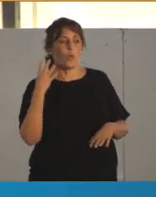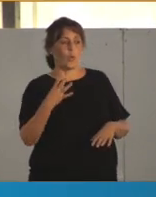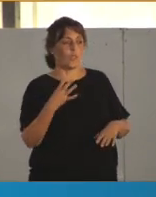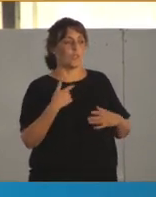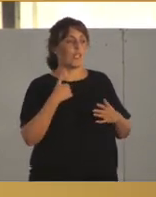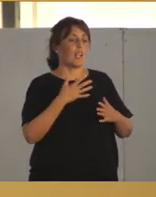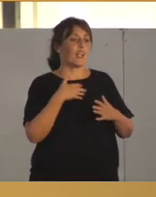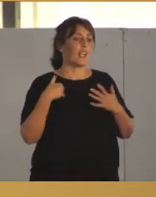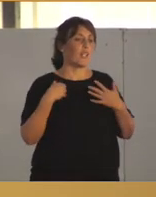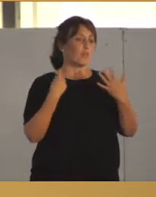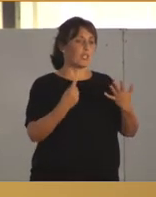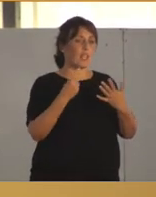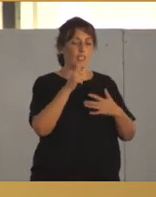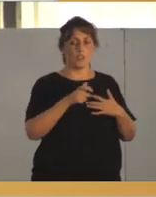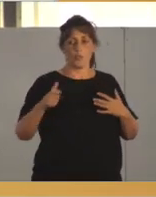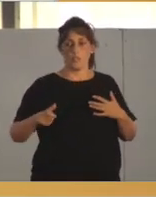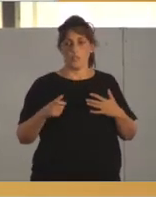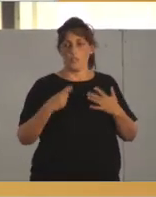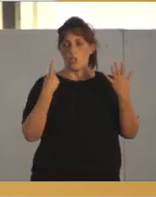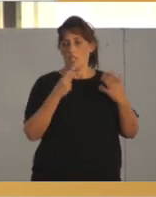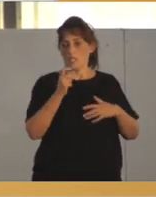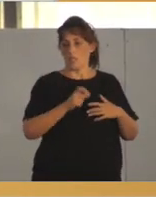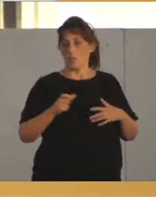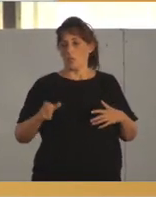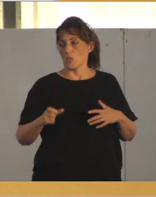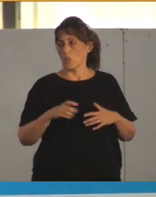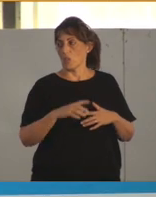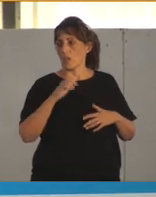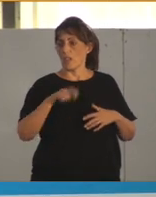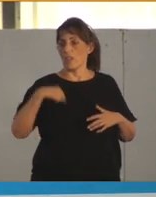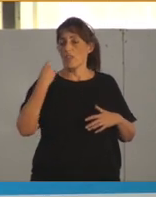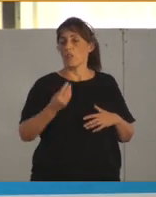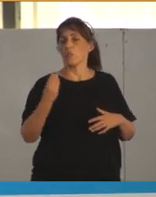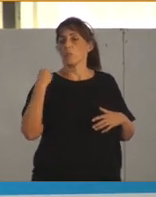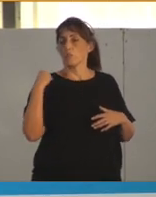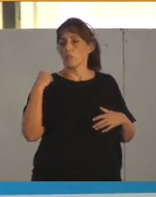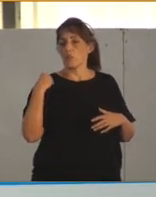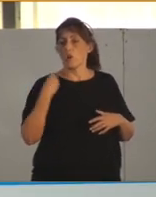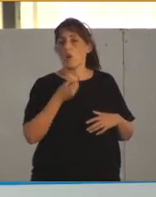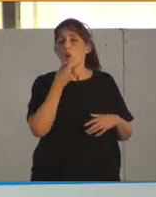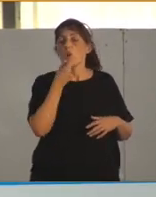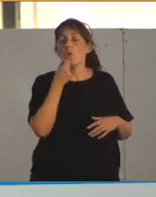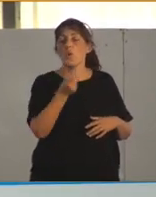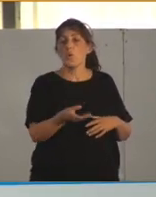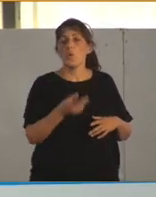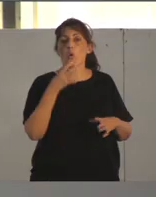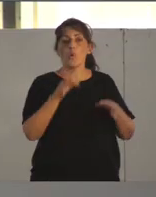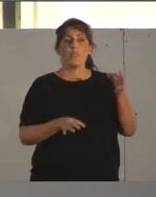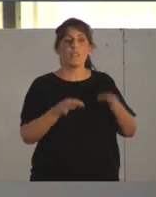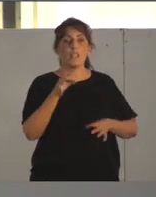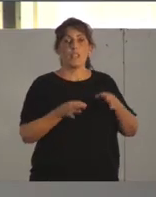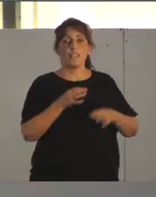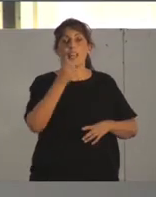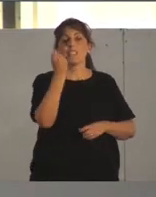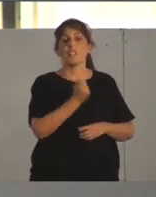pondremos, tenemos el gazpacho para 6 personas. Después nos preguntará qué número de dietas